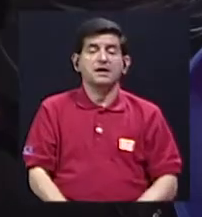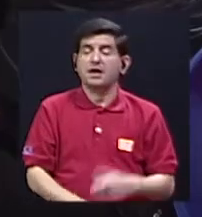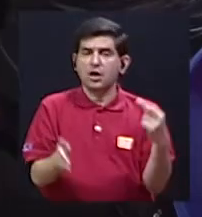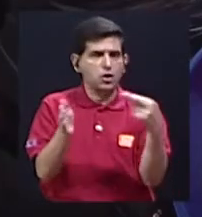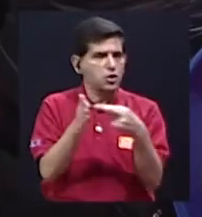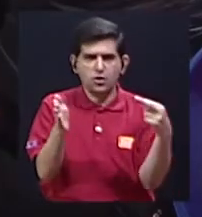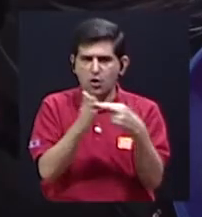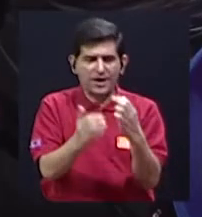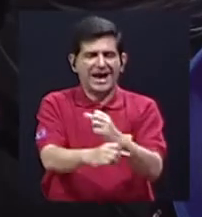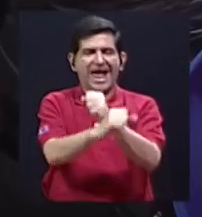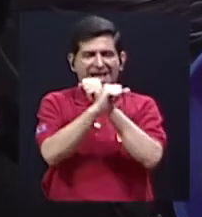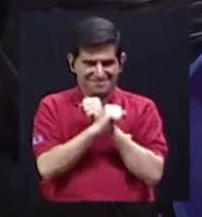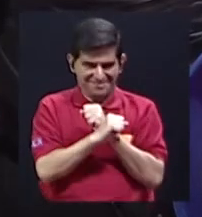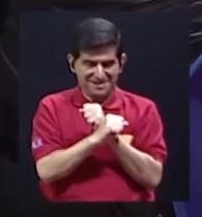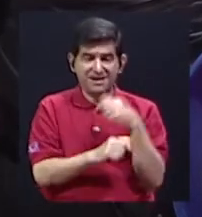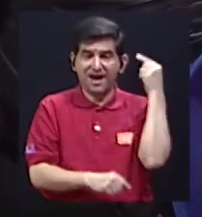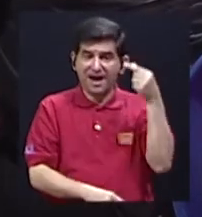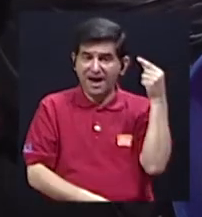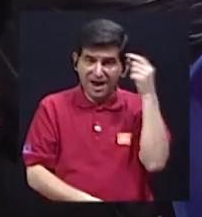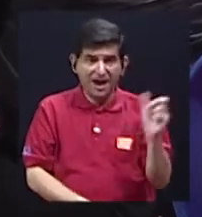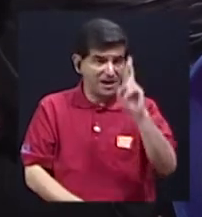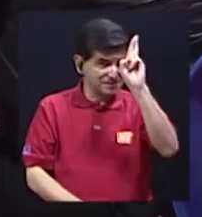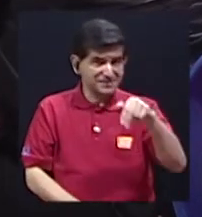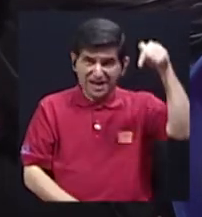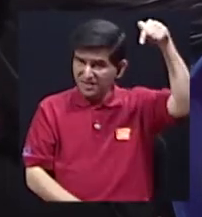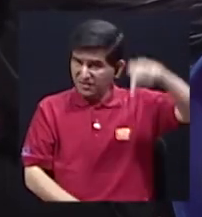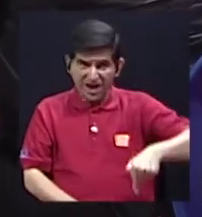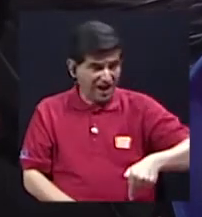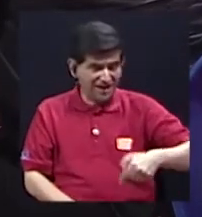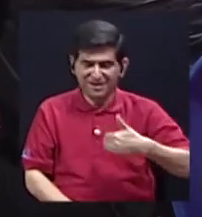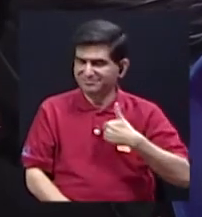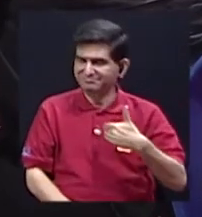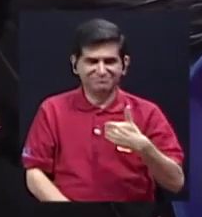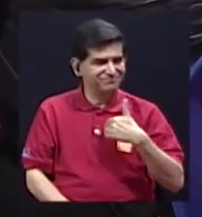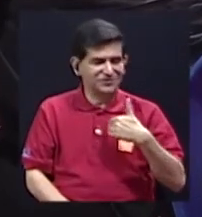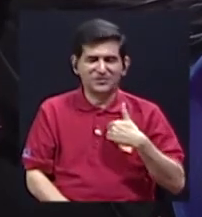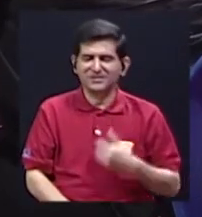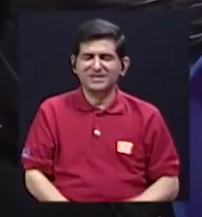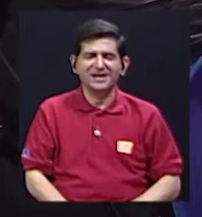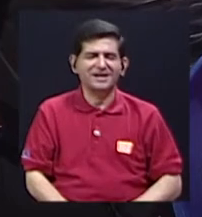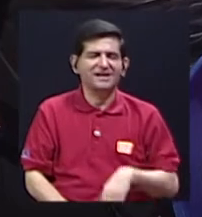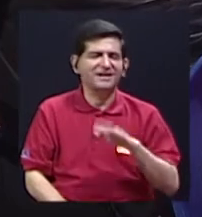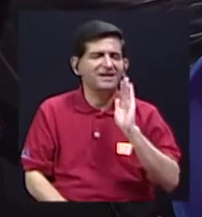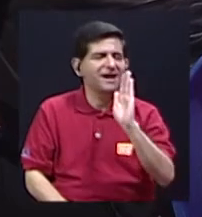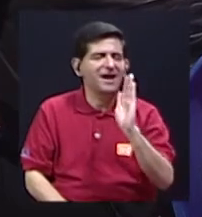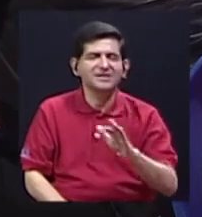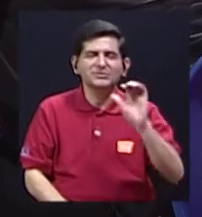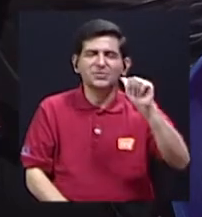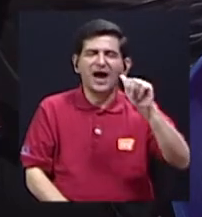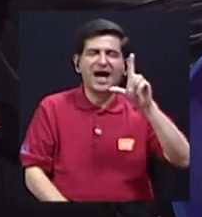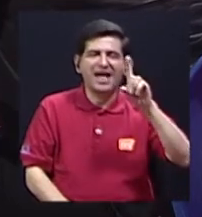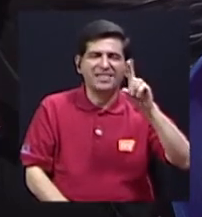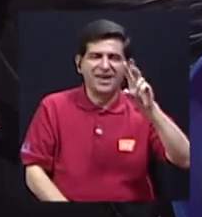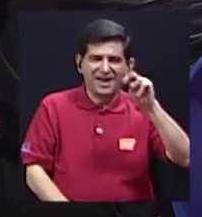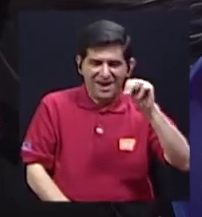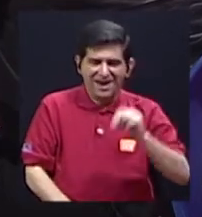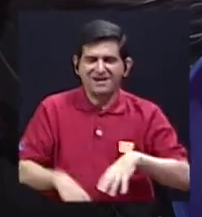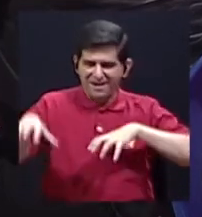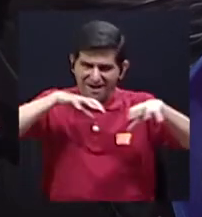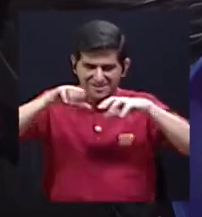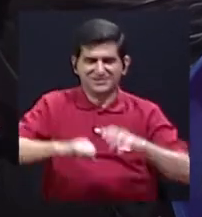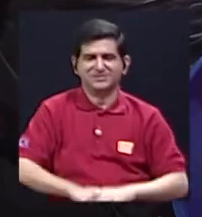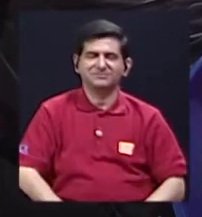repetición esto es algo que el estado costarricense todavía no tiene metido en su adn de actuación